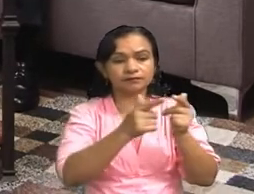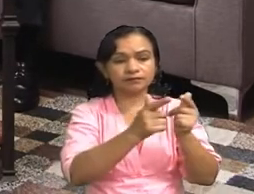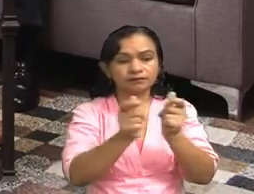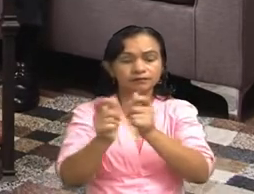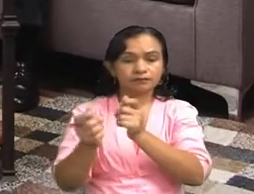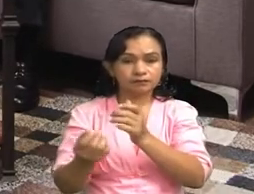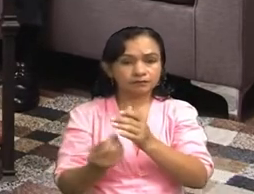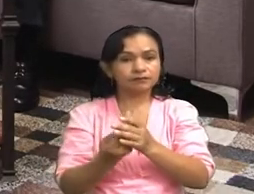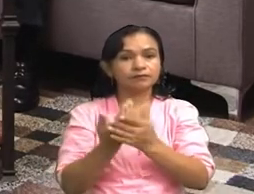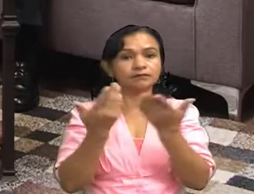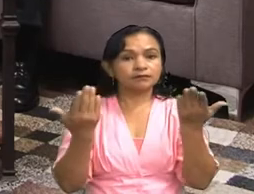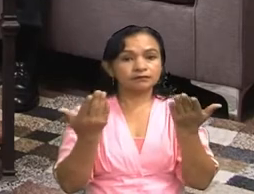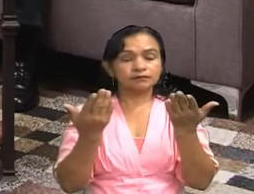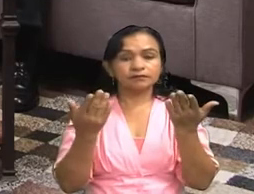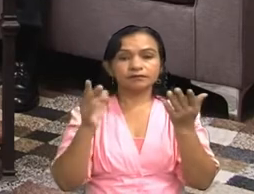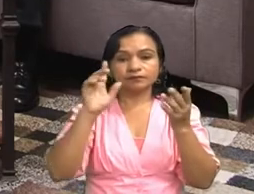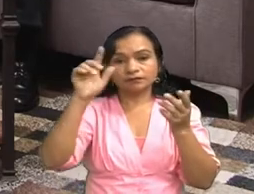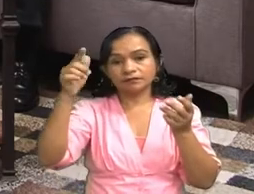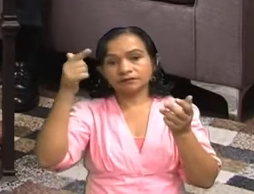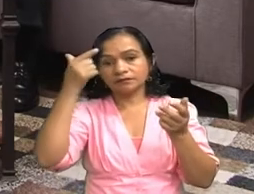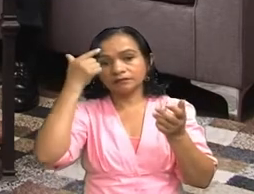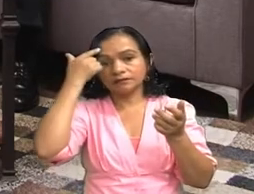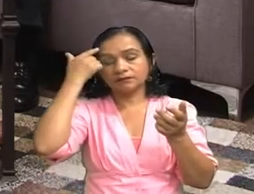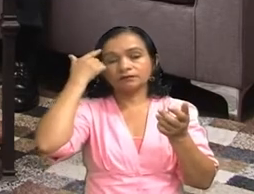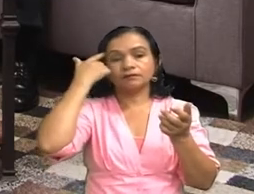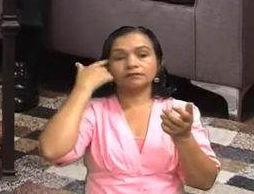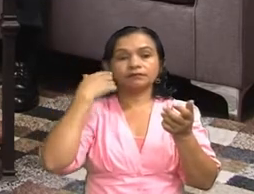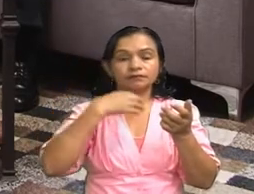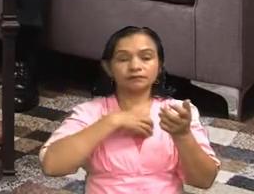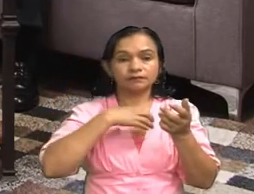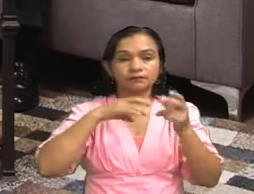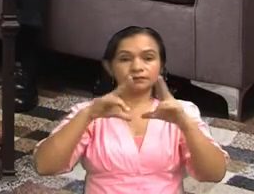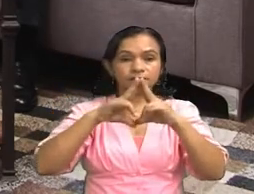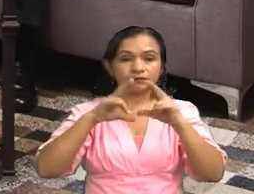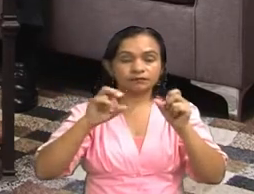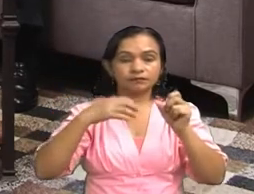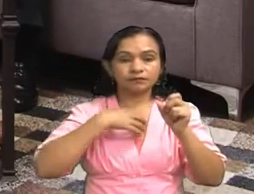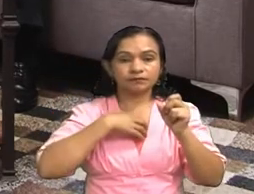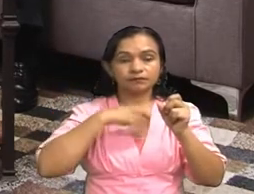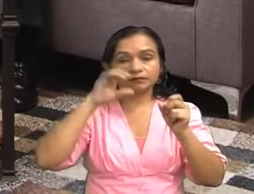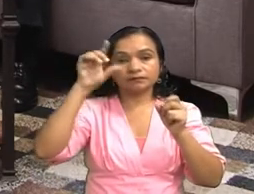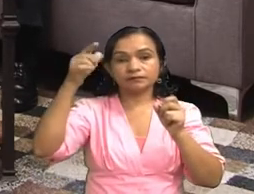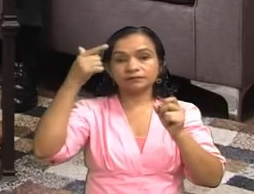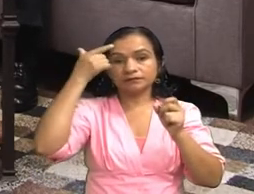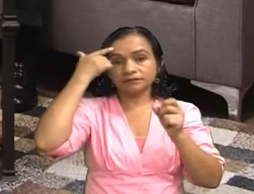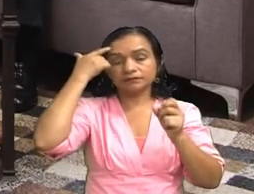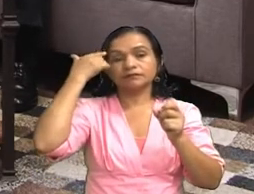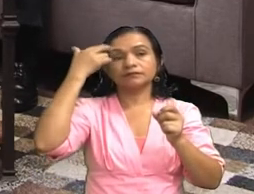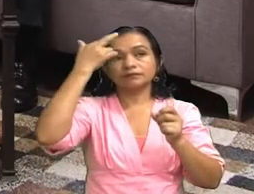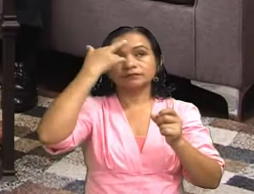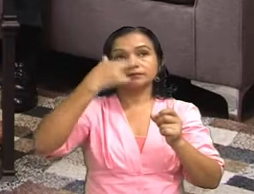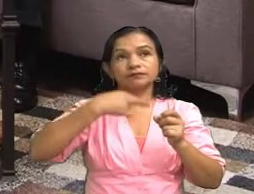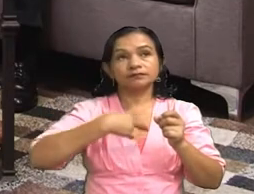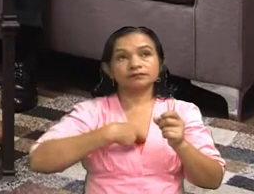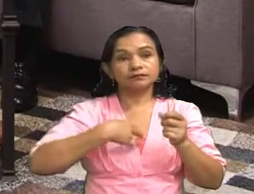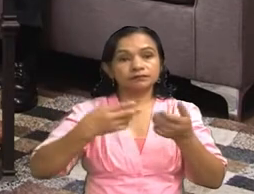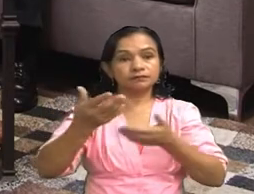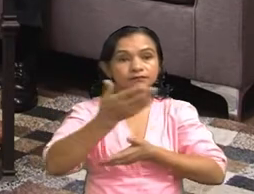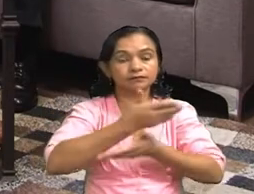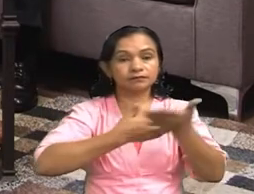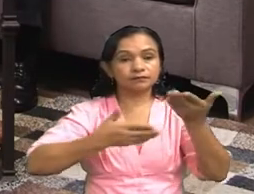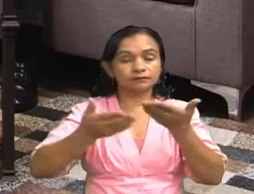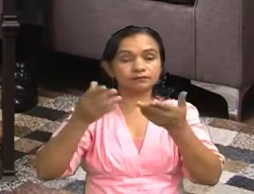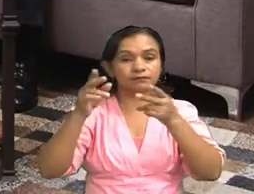apuntamos como Estado de Nicaragua, como nuestro gobierno, ¿verdad?, con una responsabilidad compartida con el